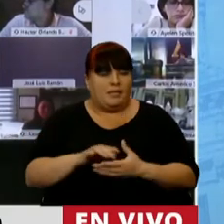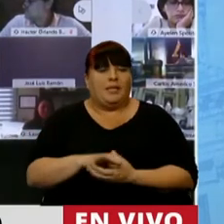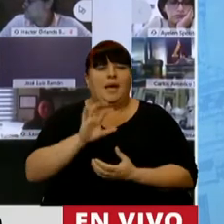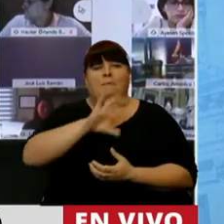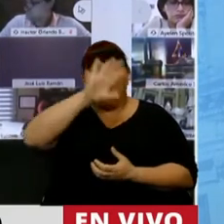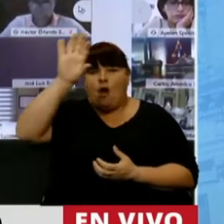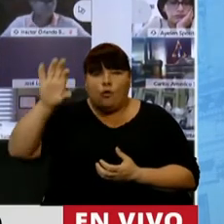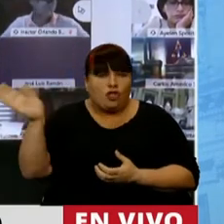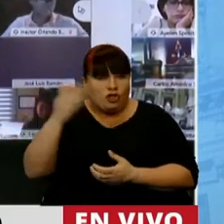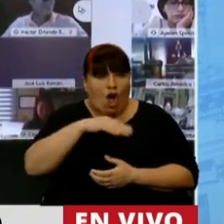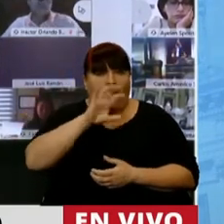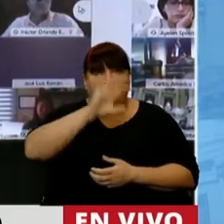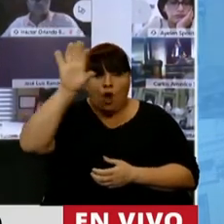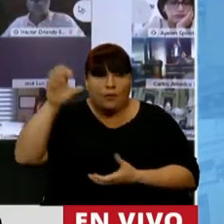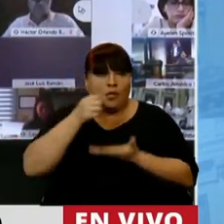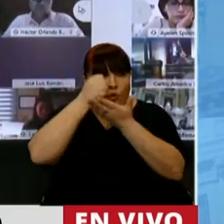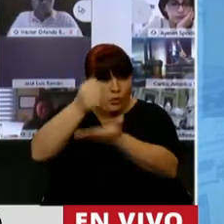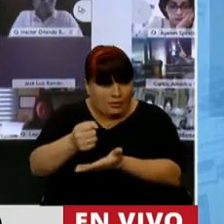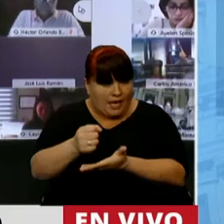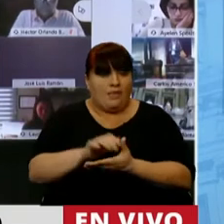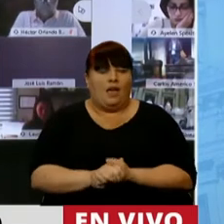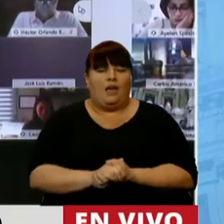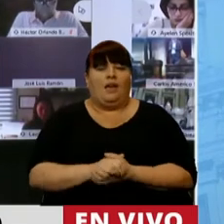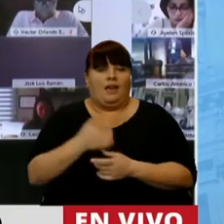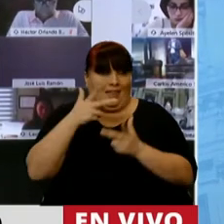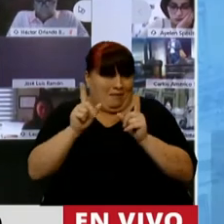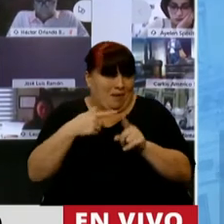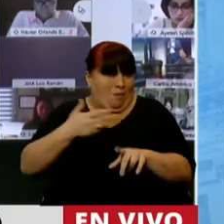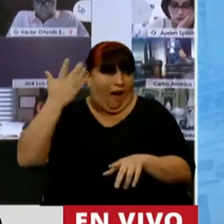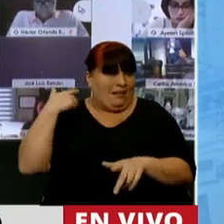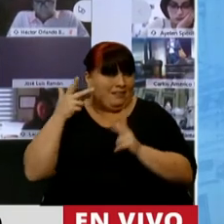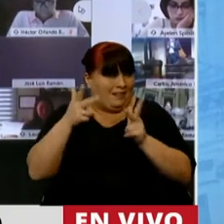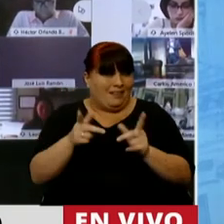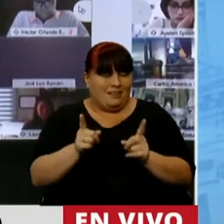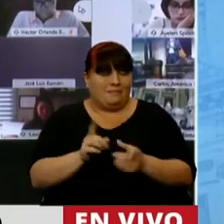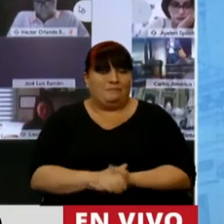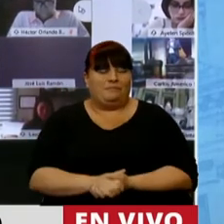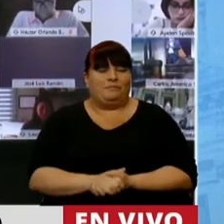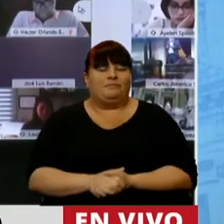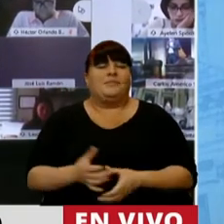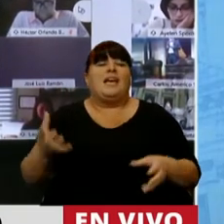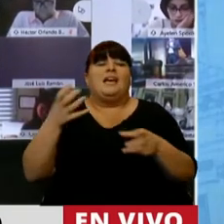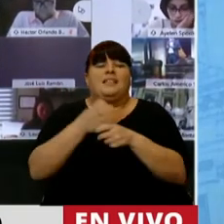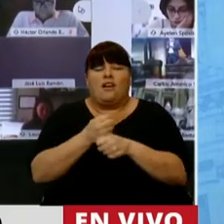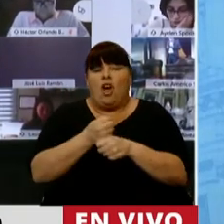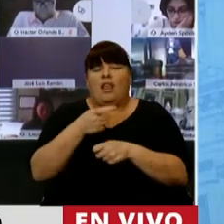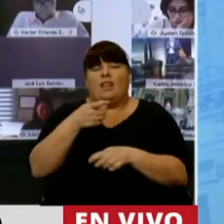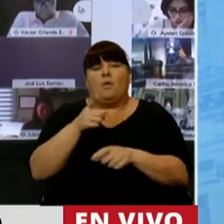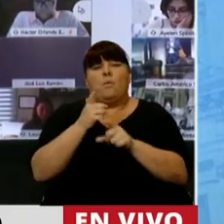interurbano para todas las provincias del interior asevera lo antes dicho. El transporte cumple